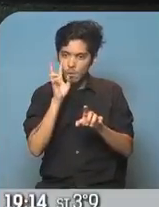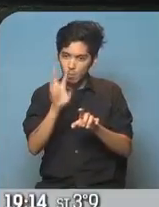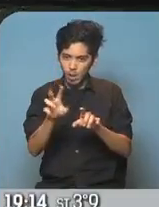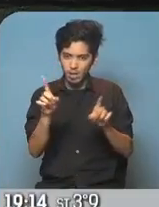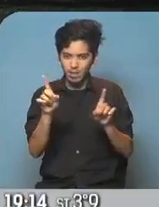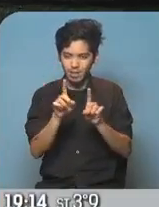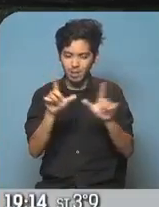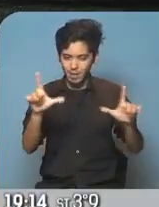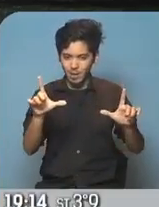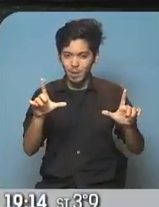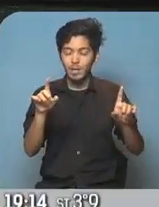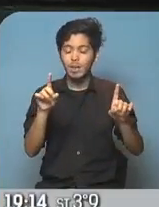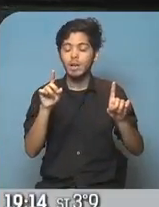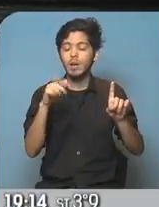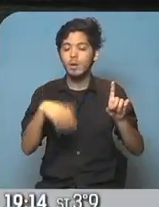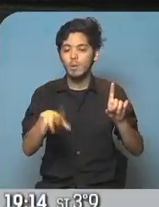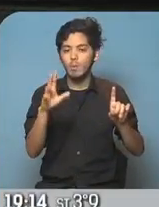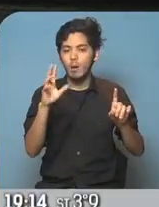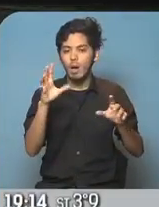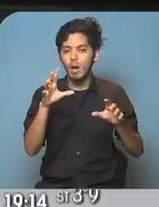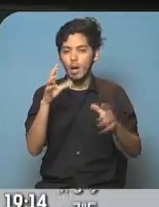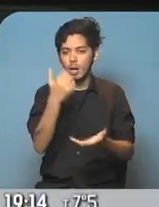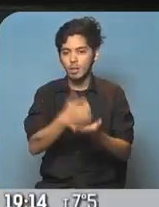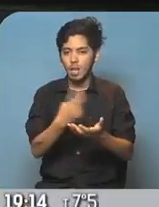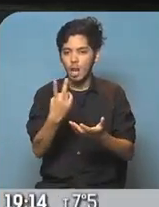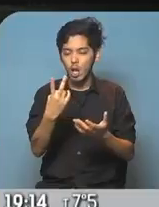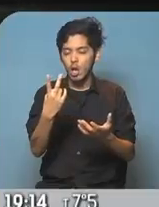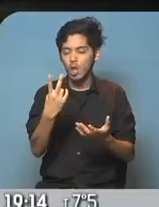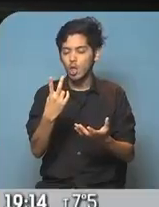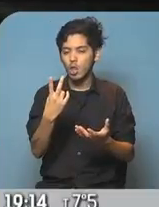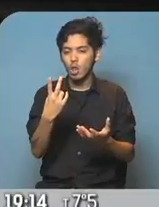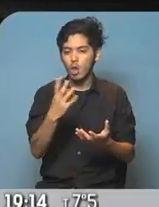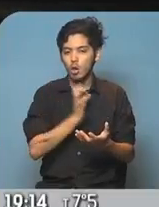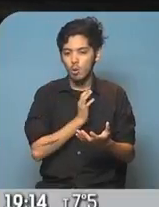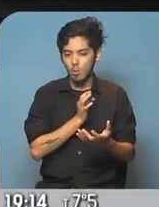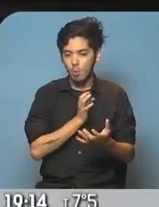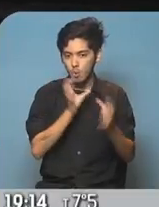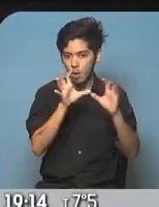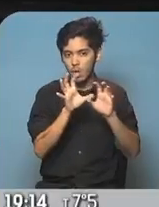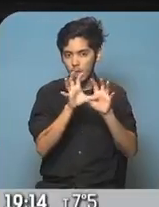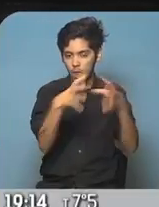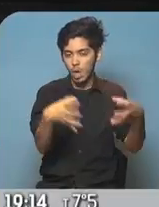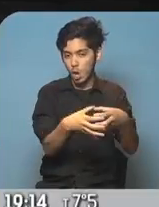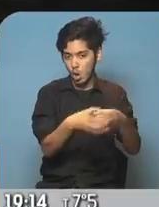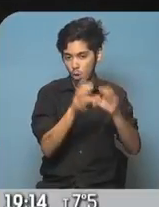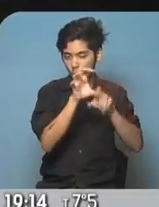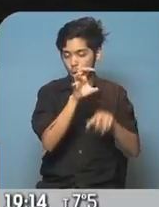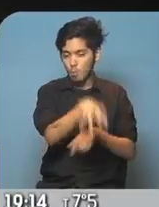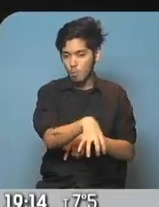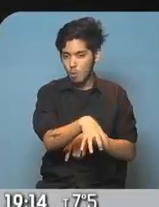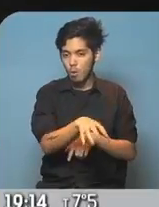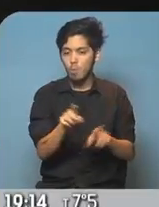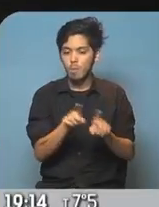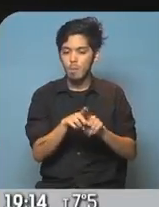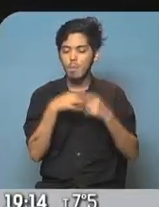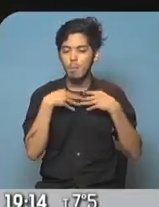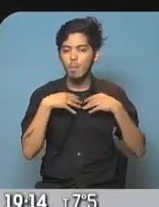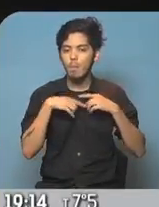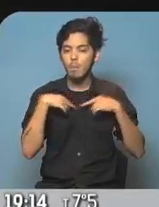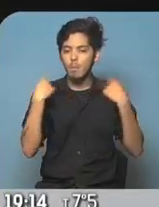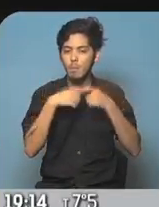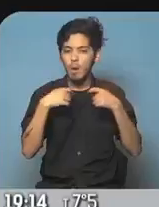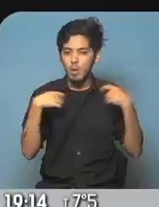estar los que defienden las dos vidas, bajo la consigna justamente Salvemos las dos vidas, la unidad provida con los pañuelos celestes,